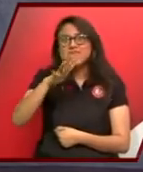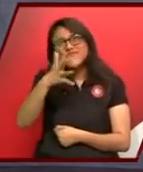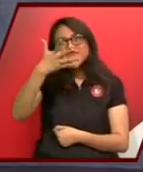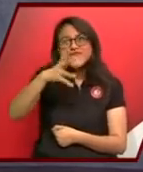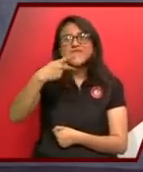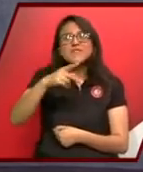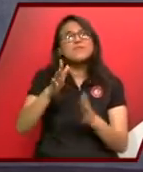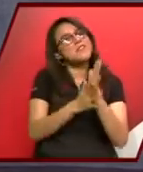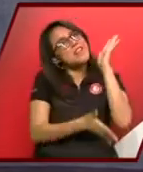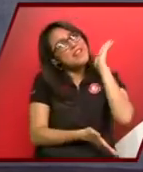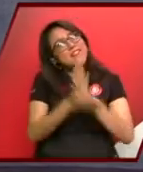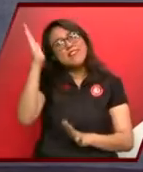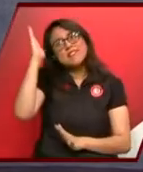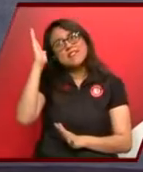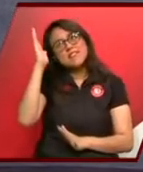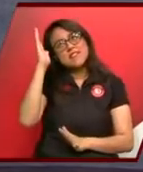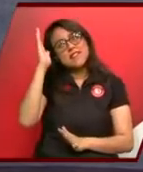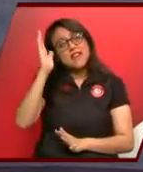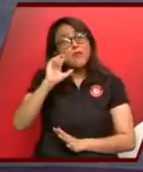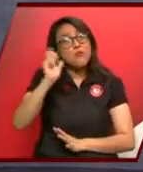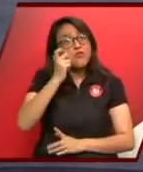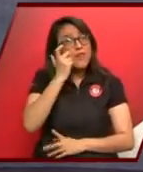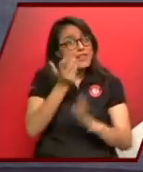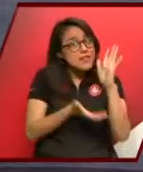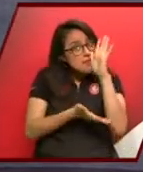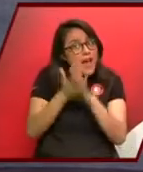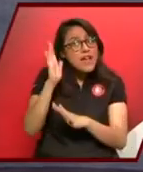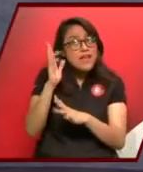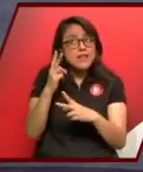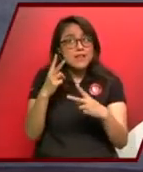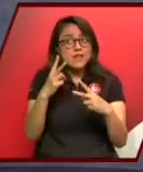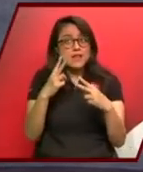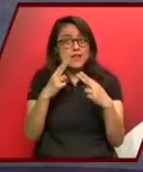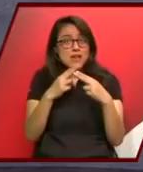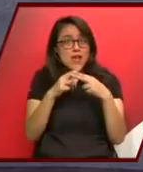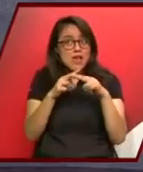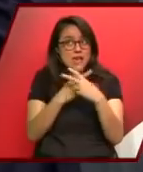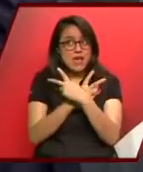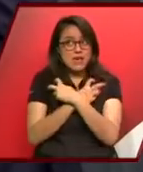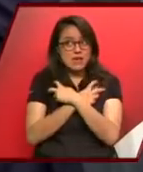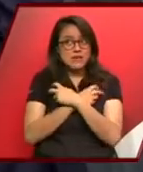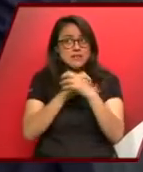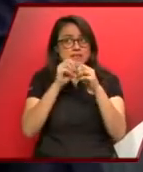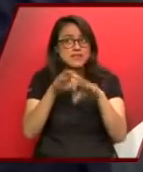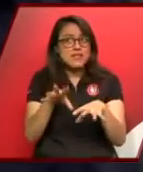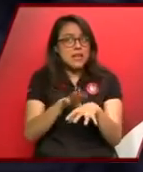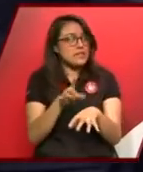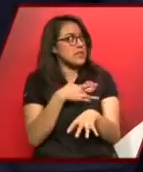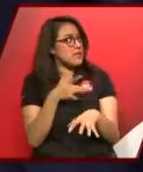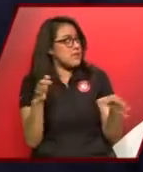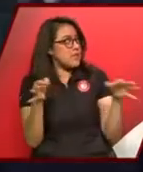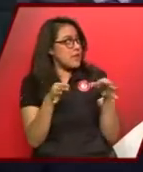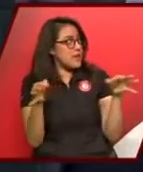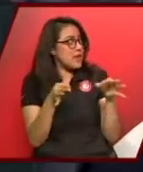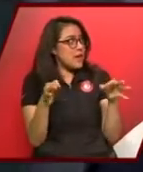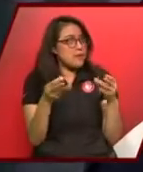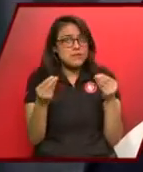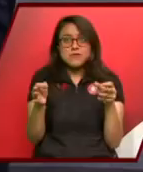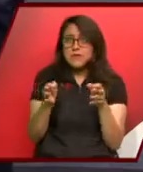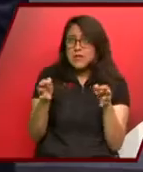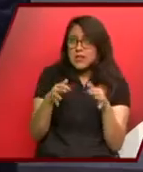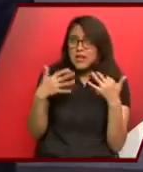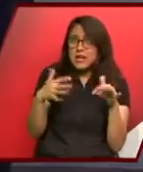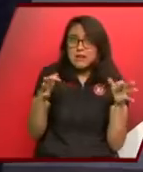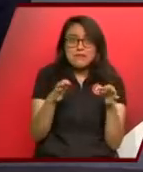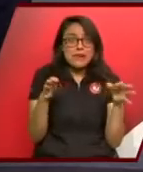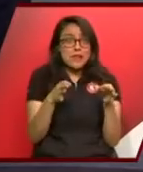Pero les encargo que se lo lleven. No, señor. Y una vez que agarre el ritmo y el hueso, Ahí me lo dejan. Estás re fría, ¿eh? No, estás re fría,